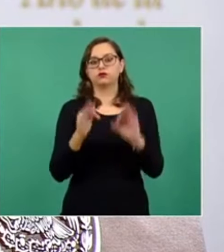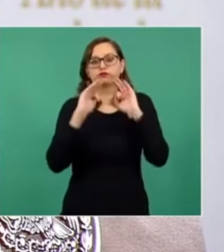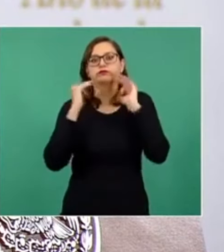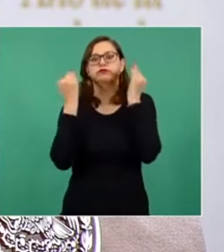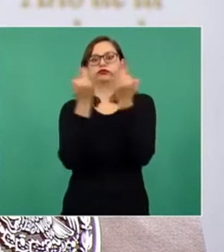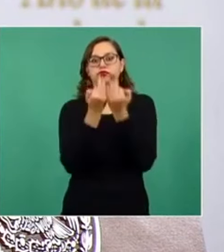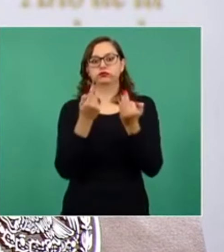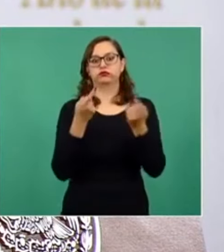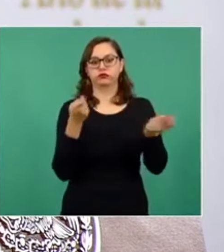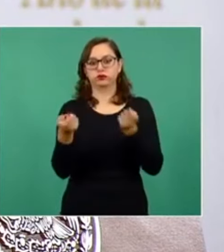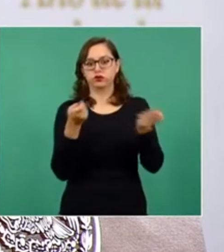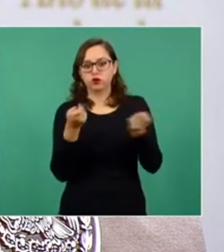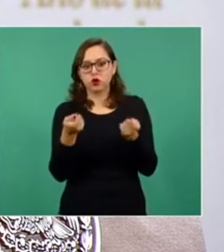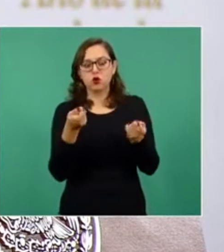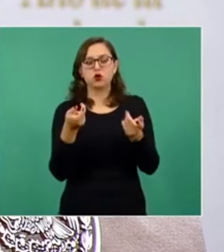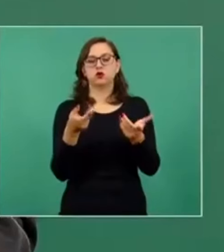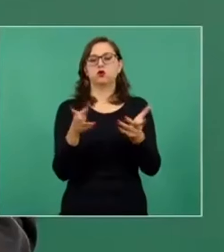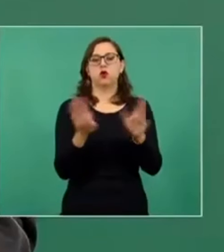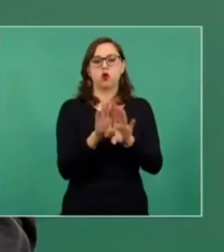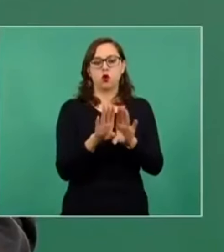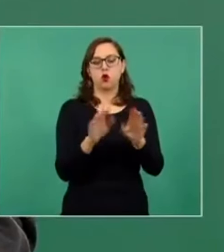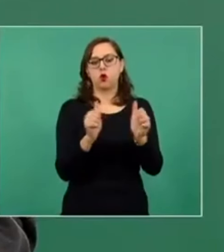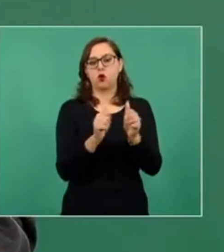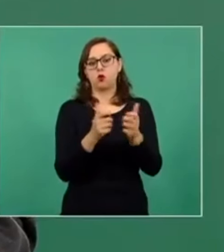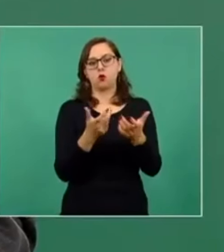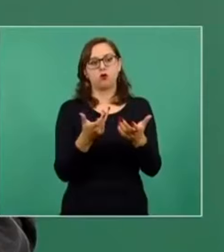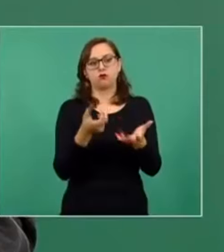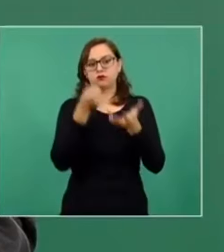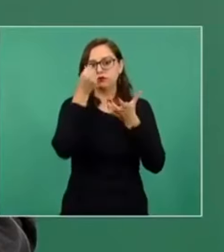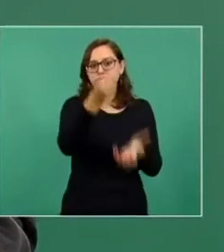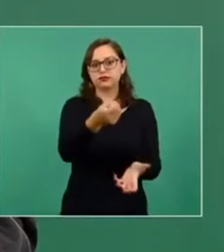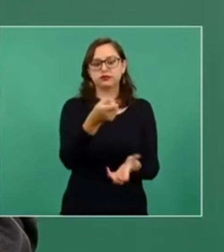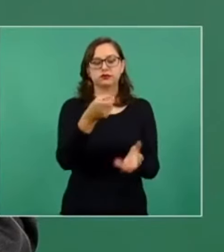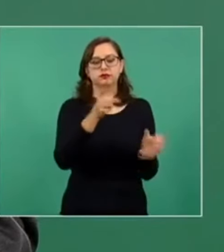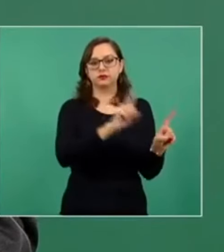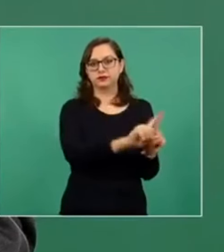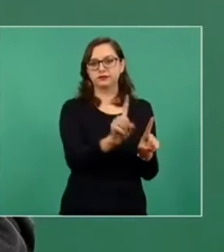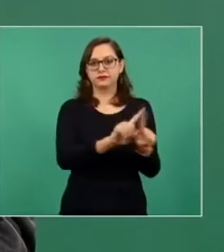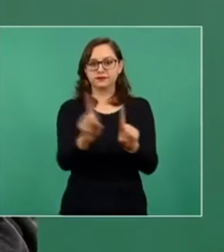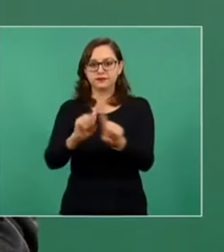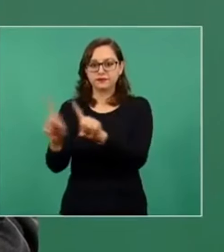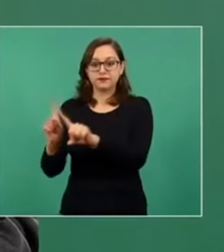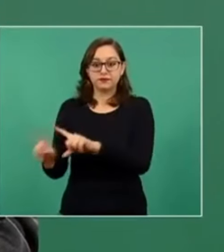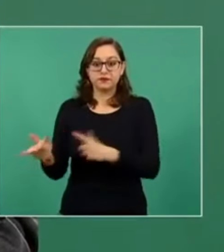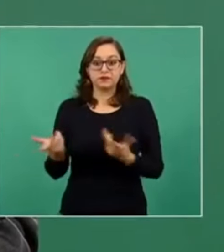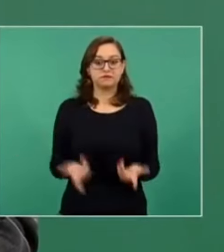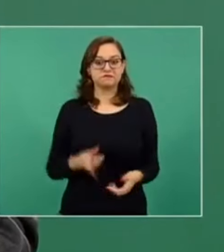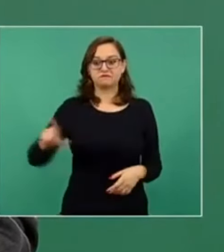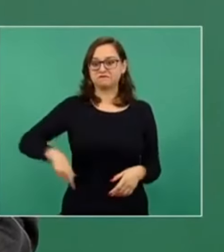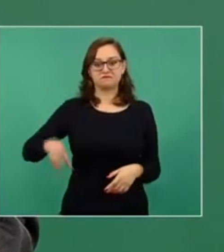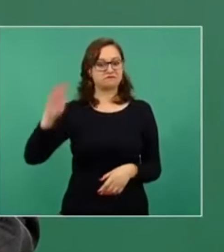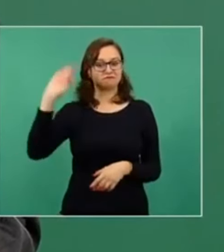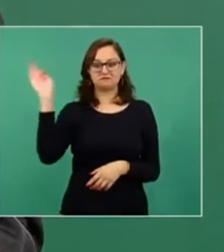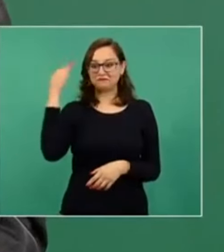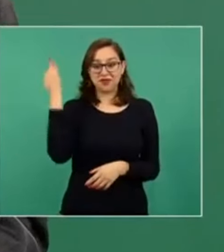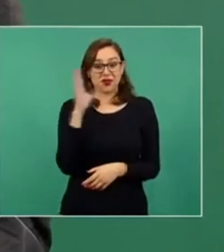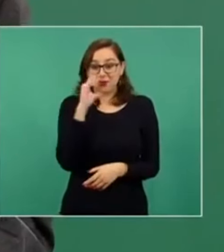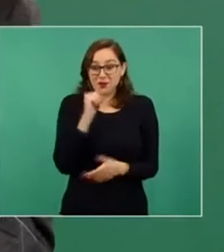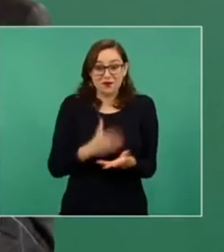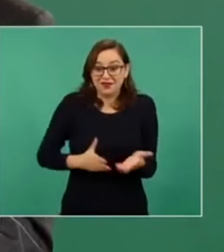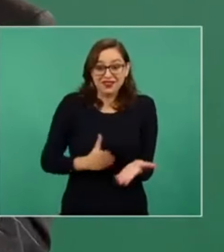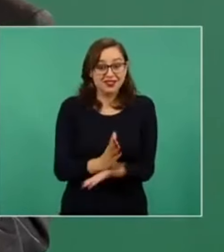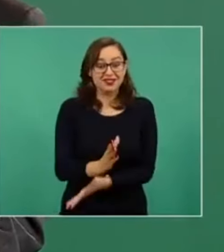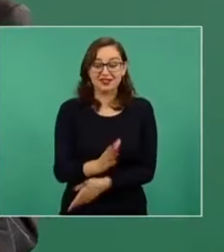de los fondos de las universidades públicas nosotros no podemos meternos porque